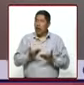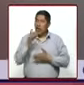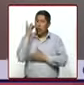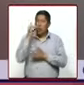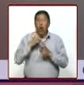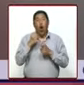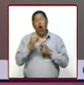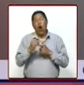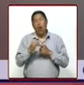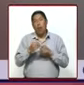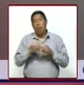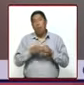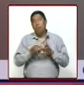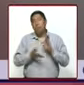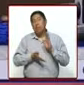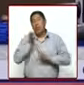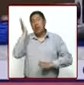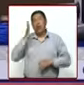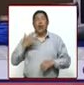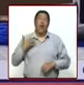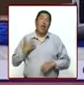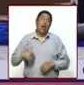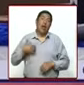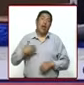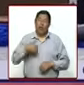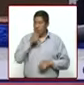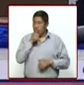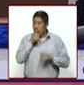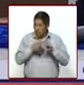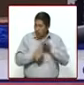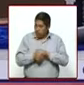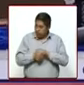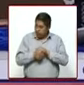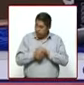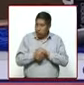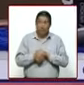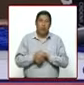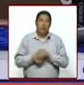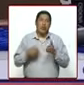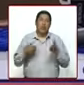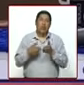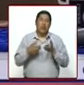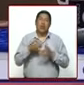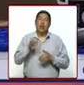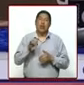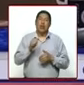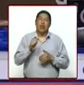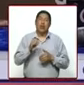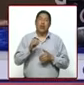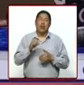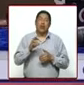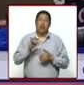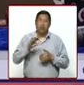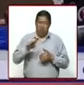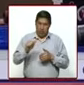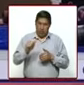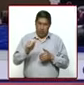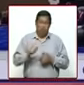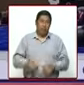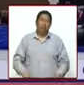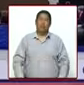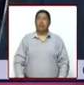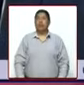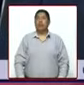en la República de la Argentina, en atención a la colindancia que existe entre el municipio de Yacuiba y este hermano país que es la República de la